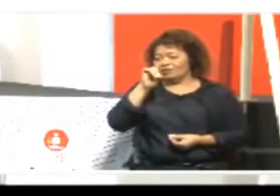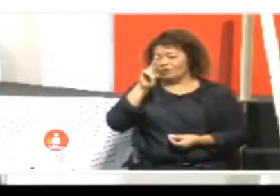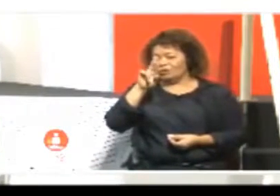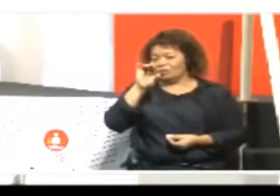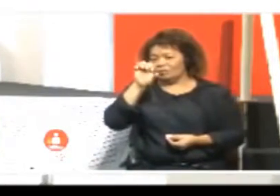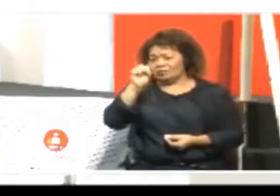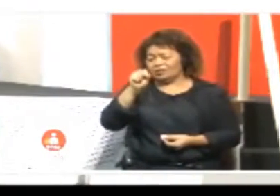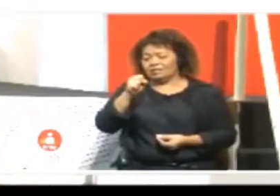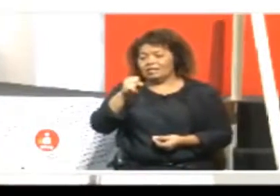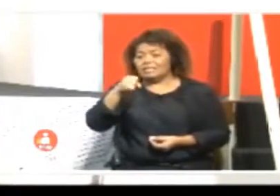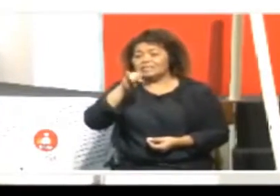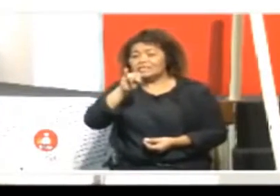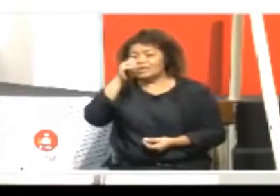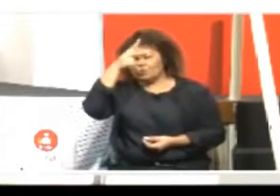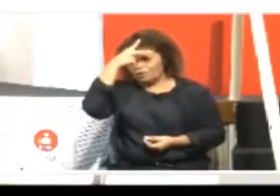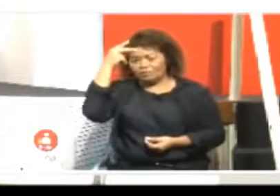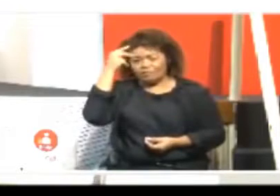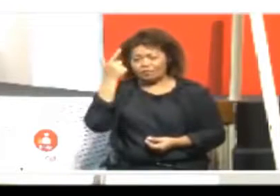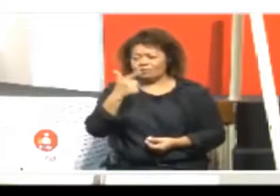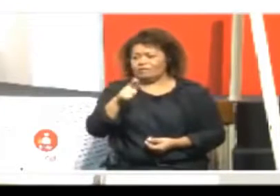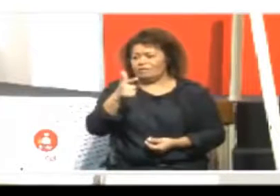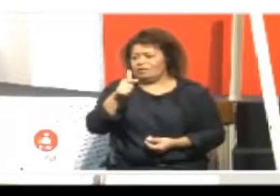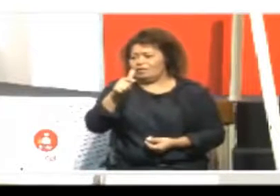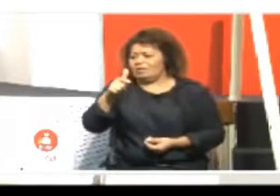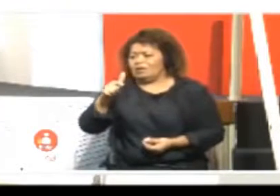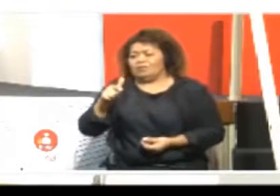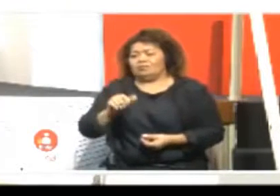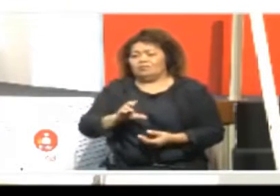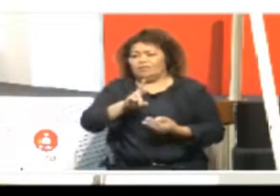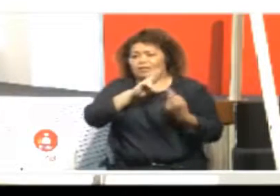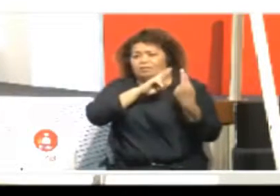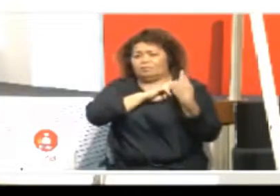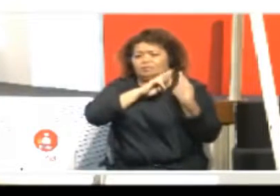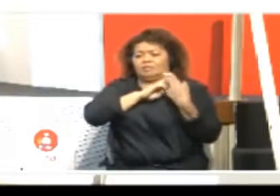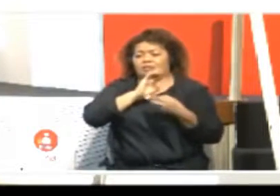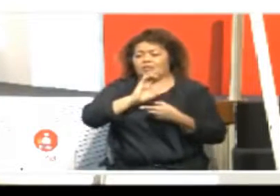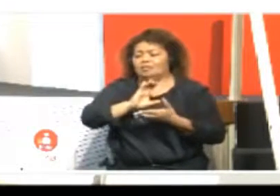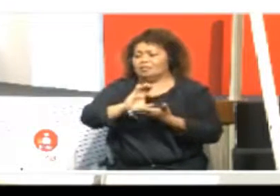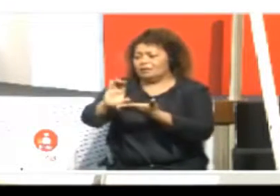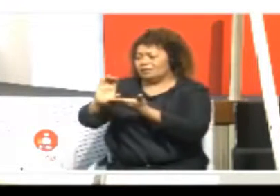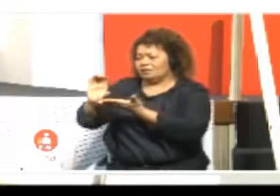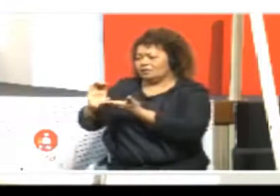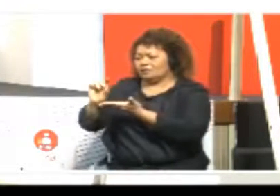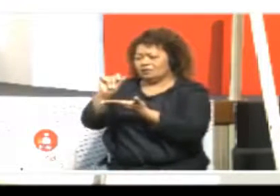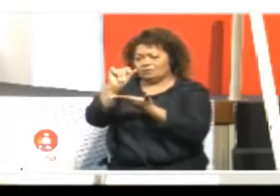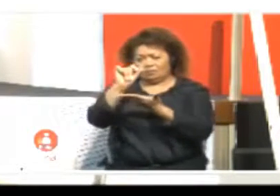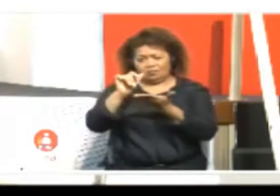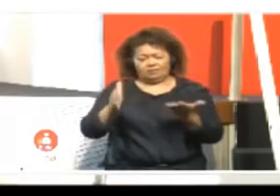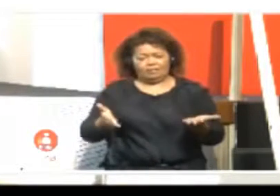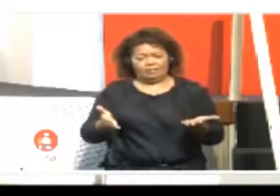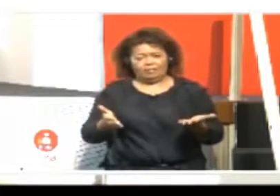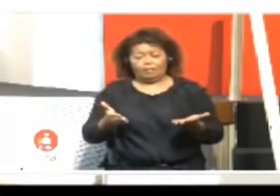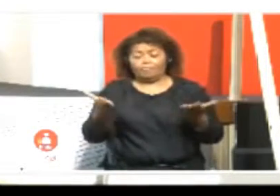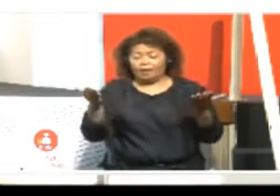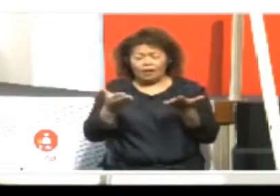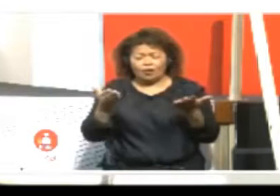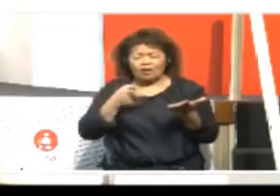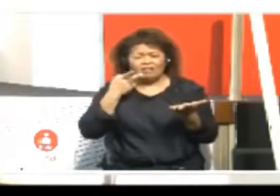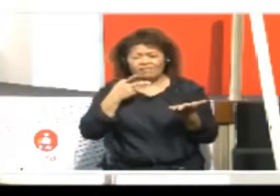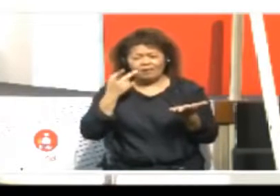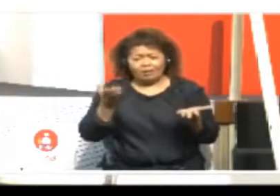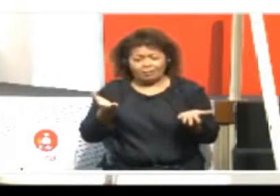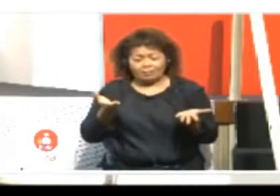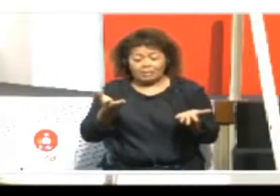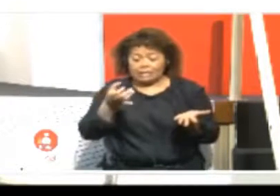está dispuesto a delegar porque dice: si me va mal en la delegación, no importa, todavía el apoyo que tengo de la comunidad es